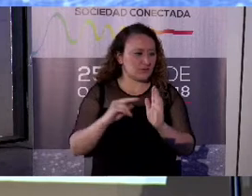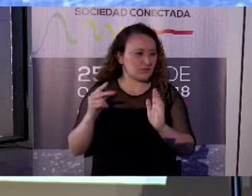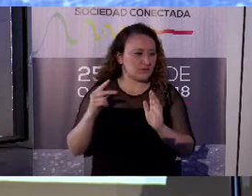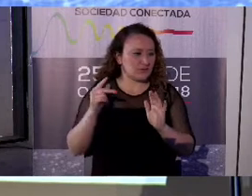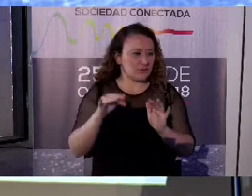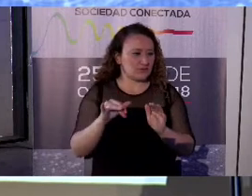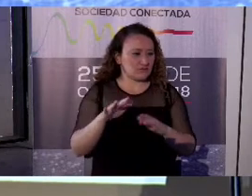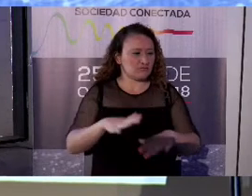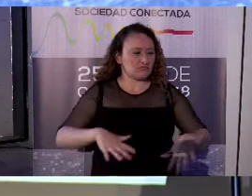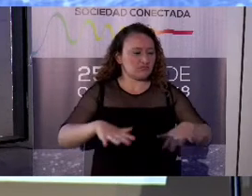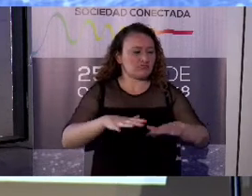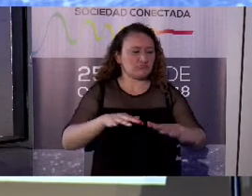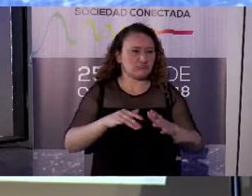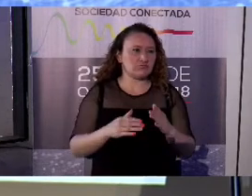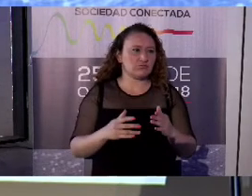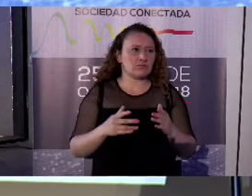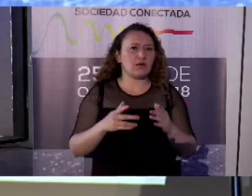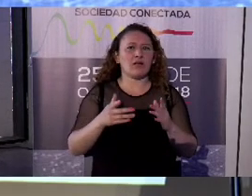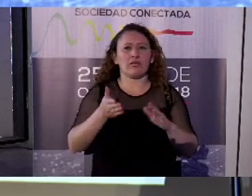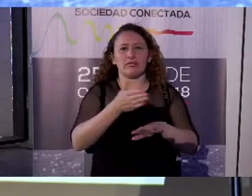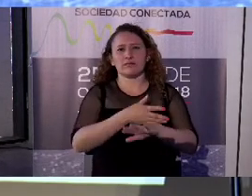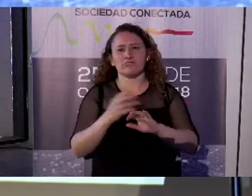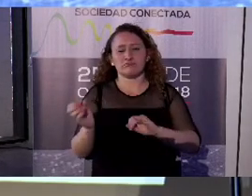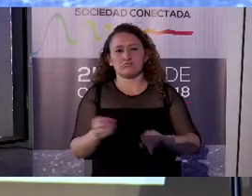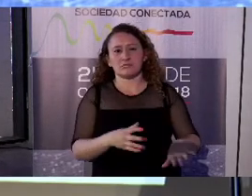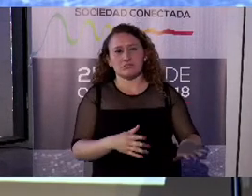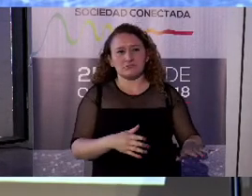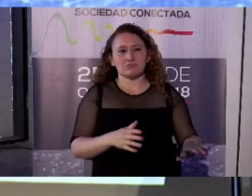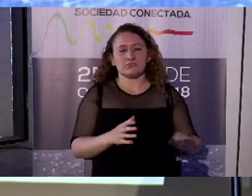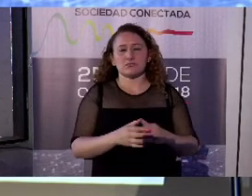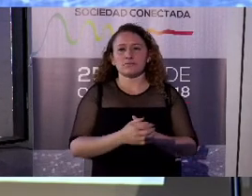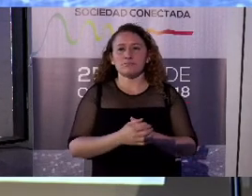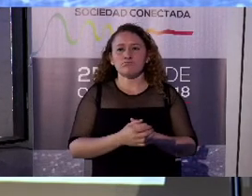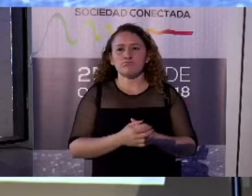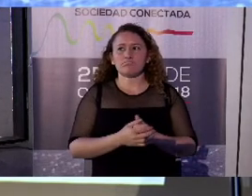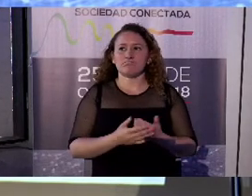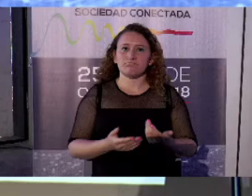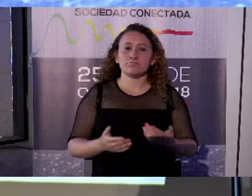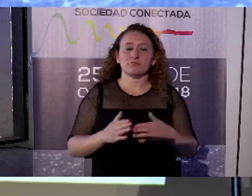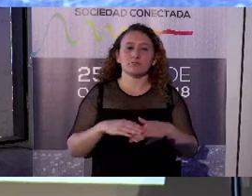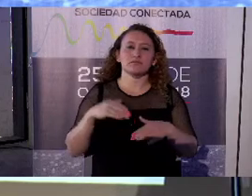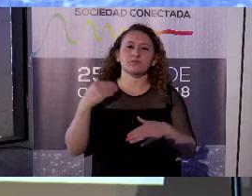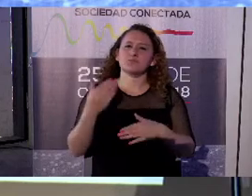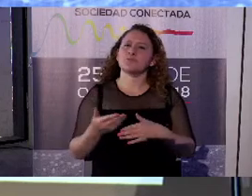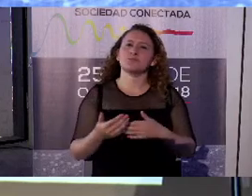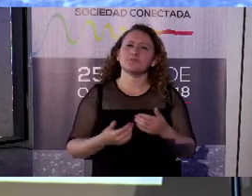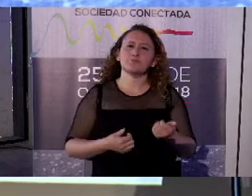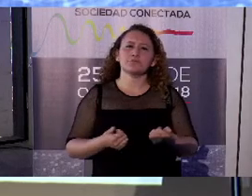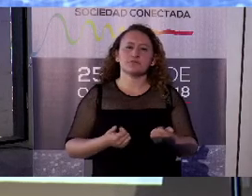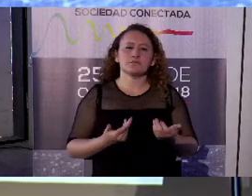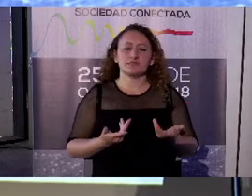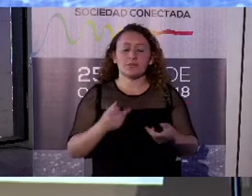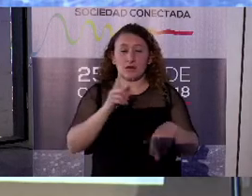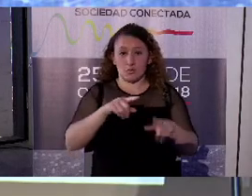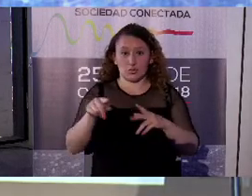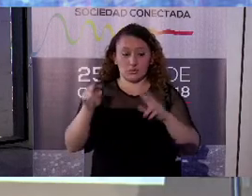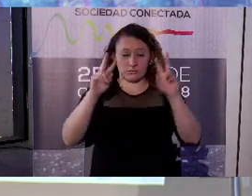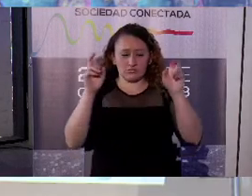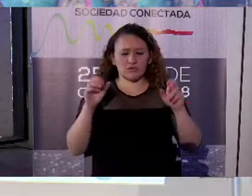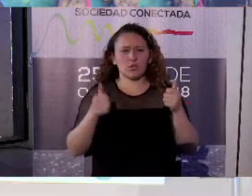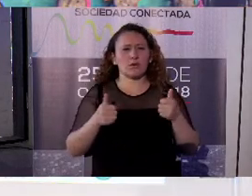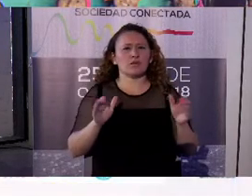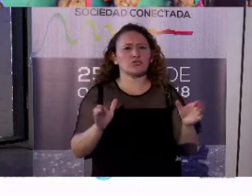esa zona que de alguna forma estaba como abandonada luego e tenemos algunos temas con las